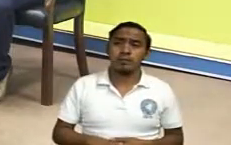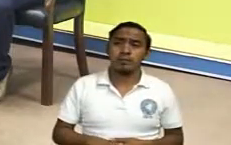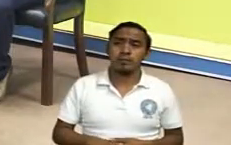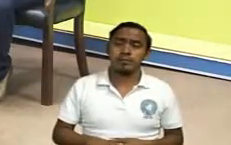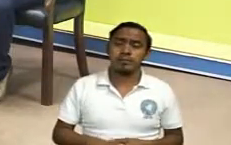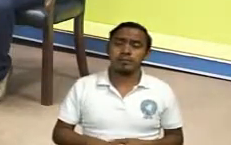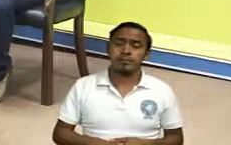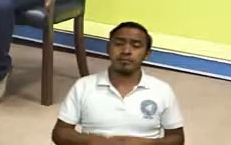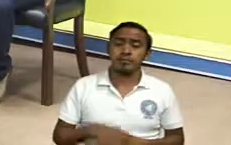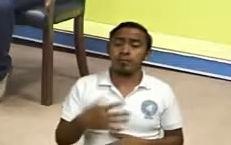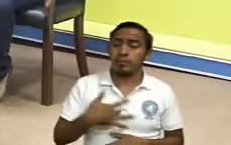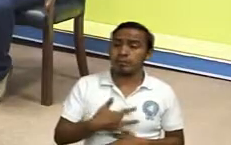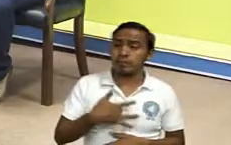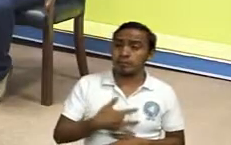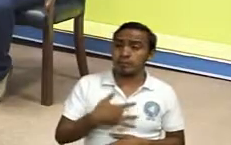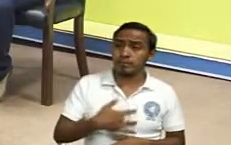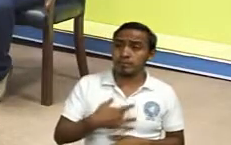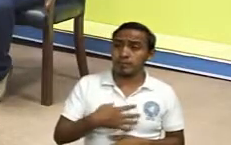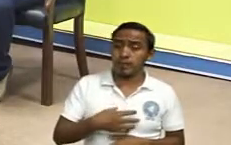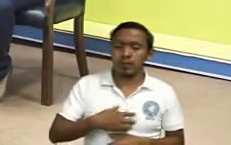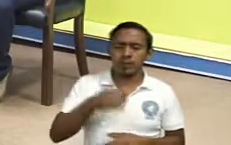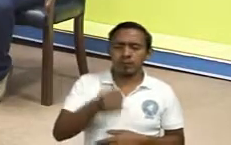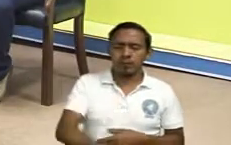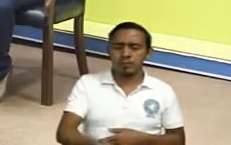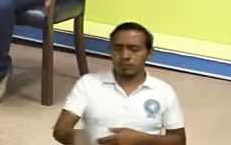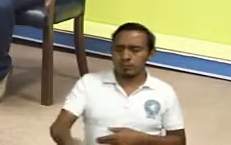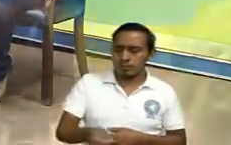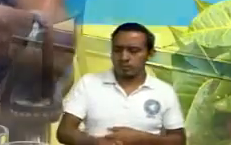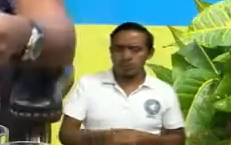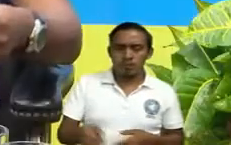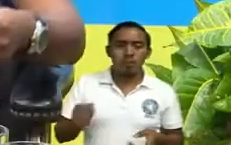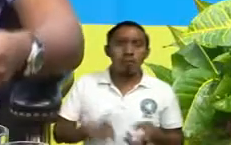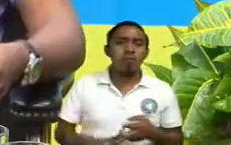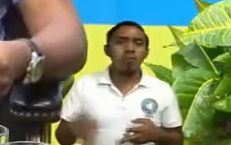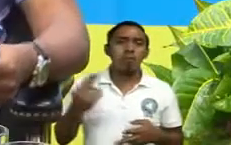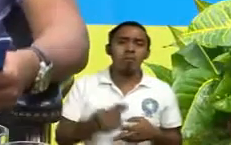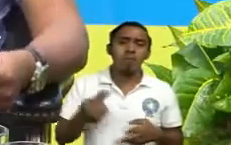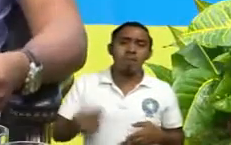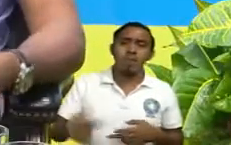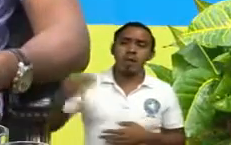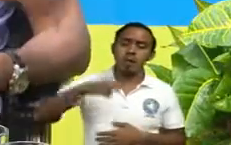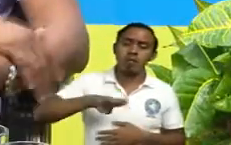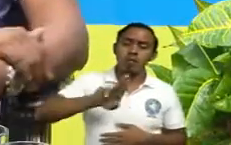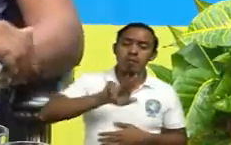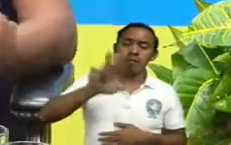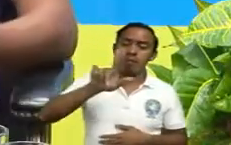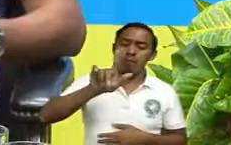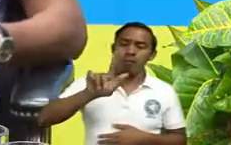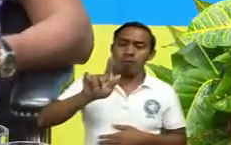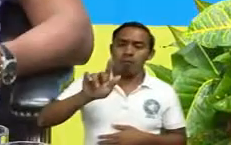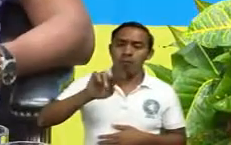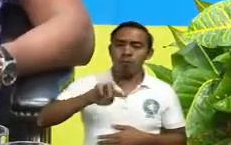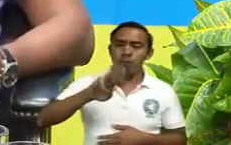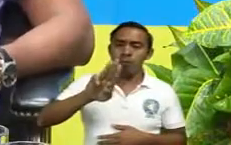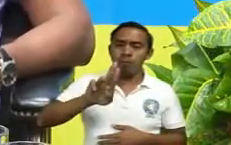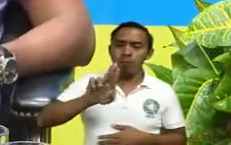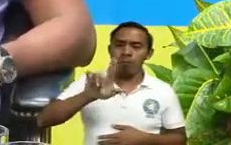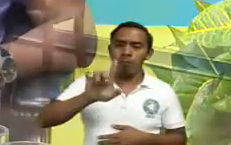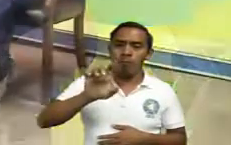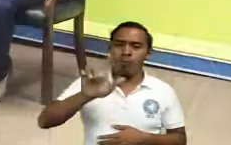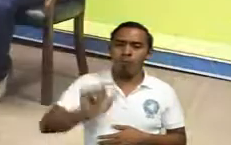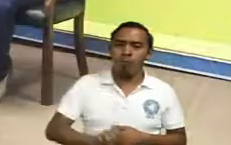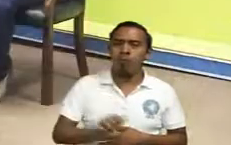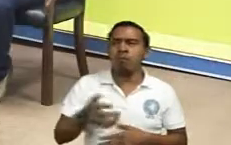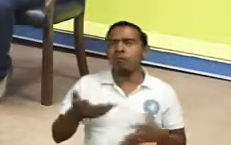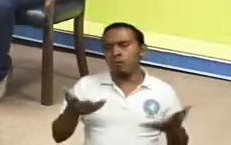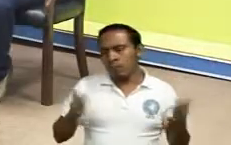que necesitan el uso del bastón, el uso de la muleta, pero hábleme más de ello. Ok,